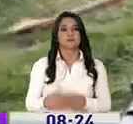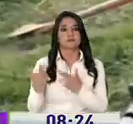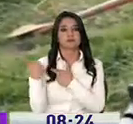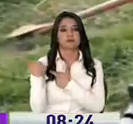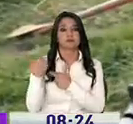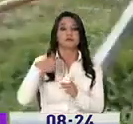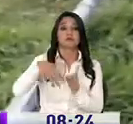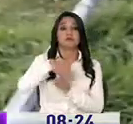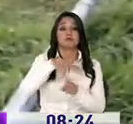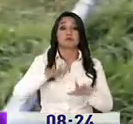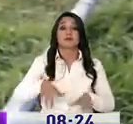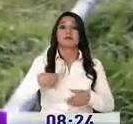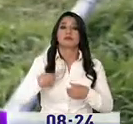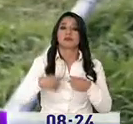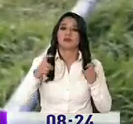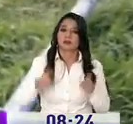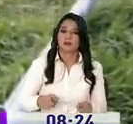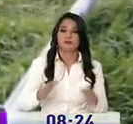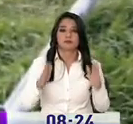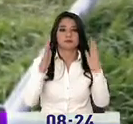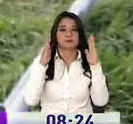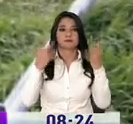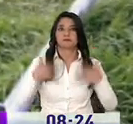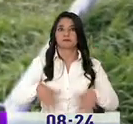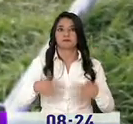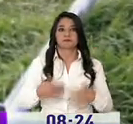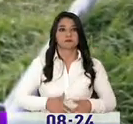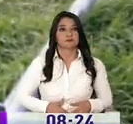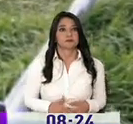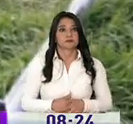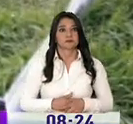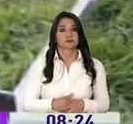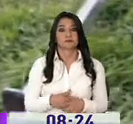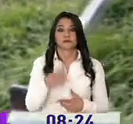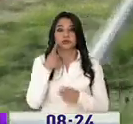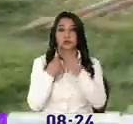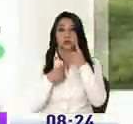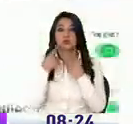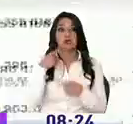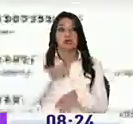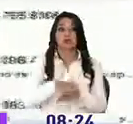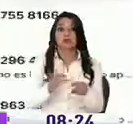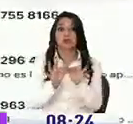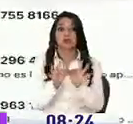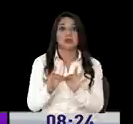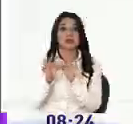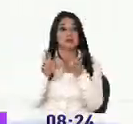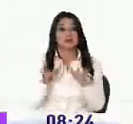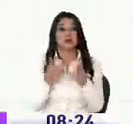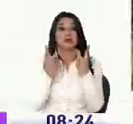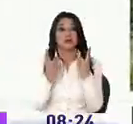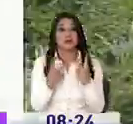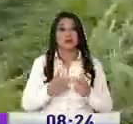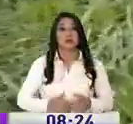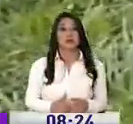los parques en la ciudad, Dios mío, de ponerse a llorar, pero a llorar a mares. Sí, sí, sí, miren